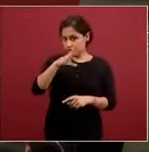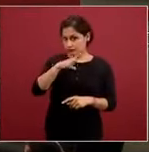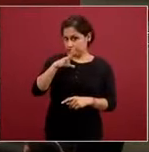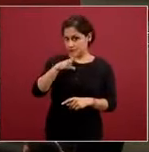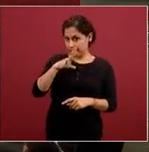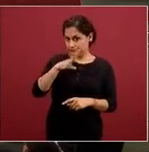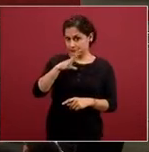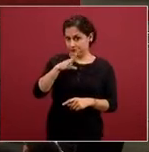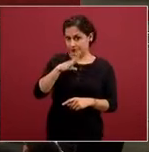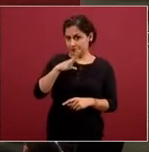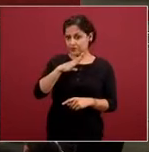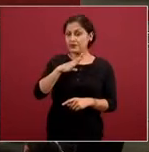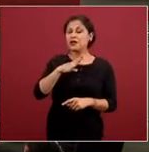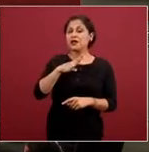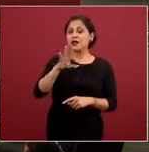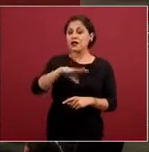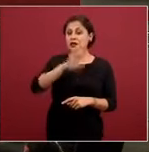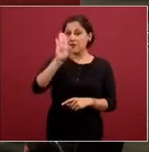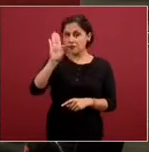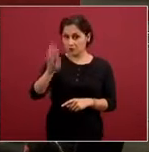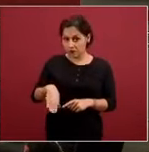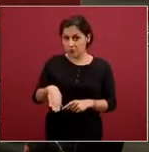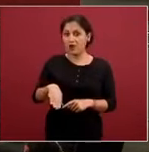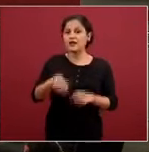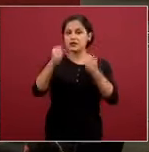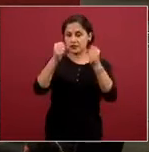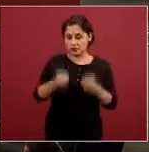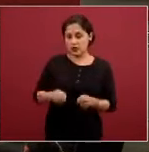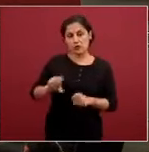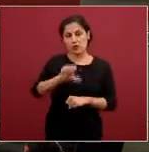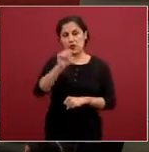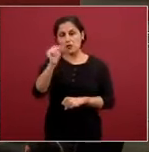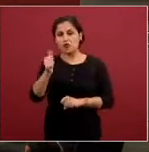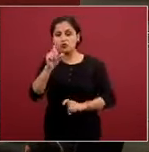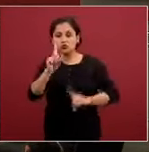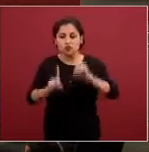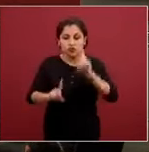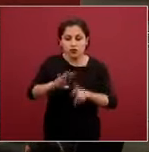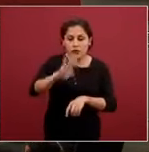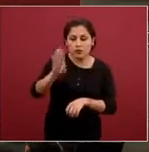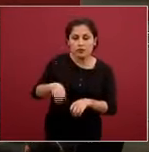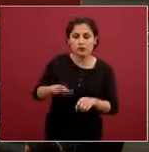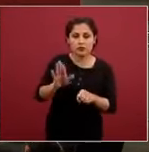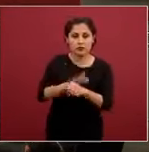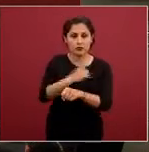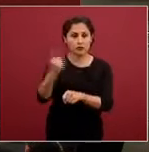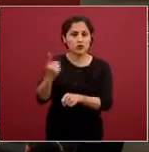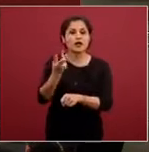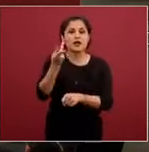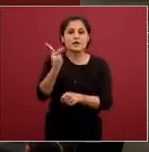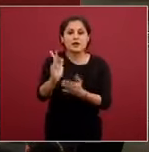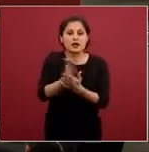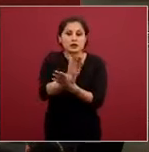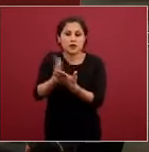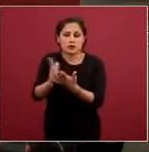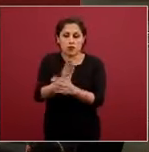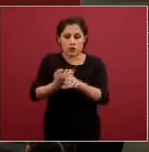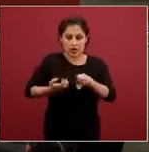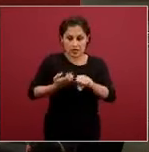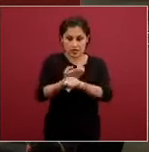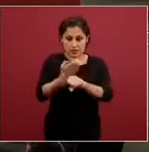defunciones confirmadas y defunciones sospechosas, ahora agrupadas por entidad federativa en donde